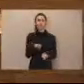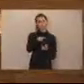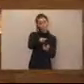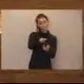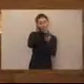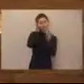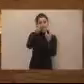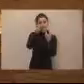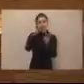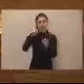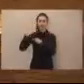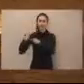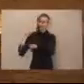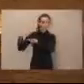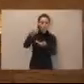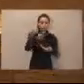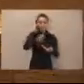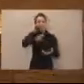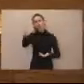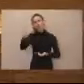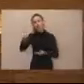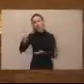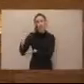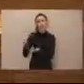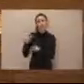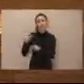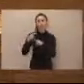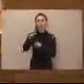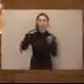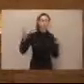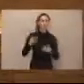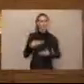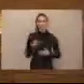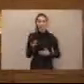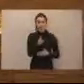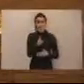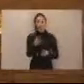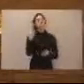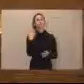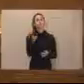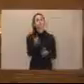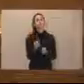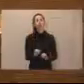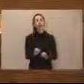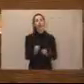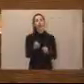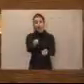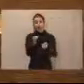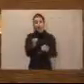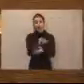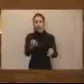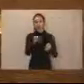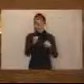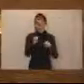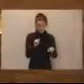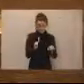por transmisiones y otro, el impuesto por sucesiones, por herencias. Son datos buenos, que con eso no se quiere decir que ya está ahí lo